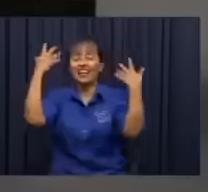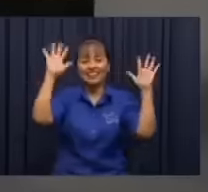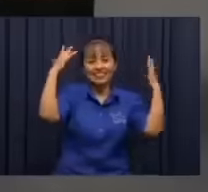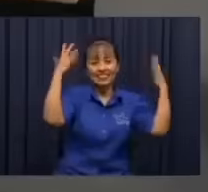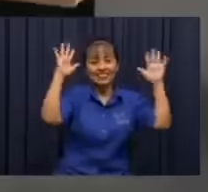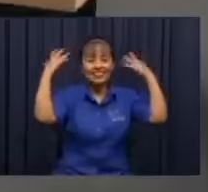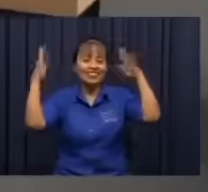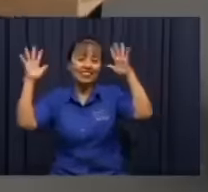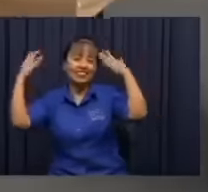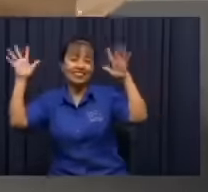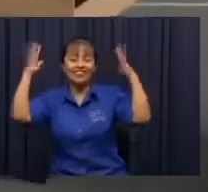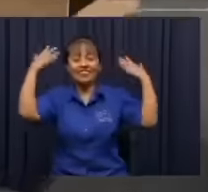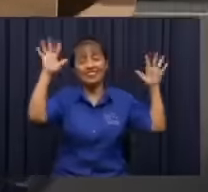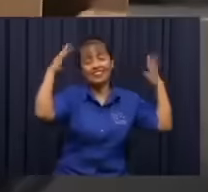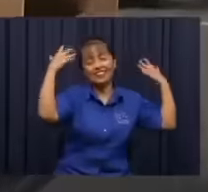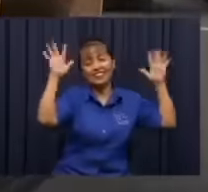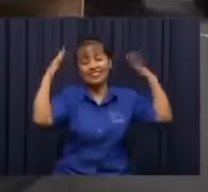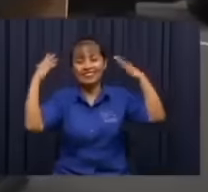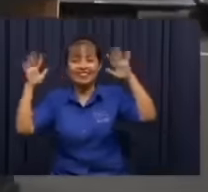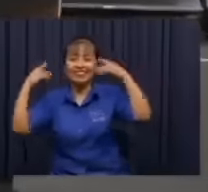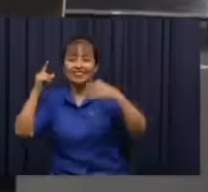Está tu novia.